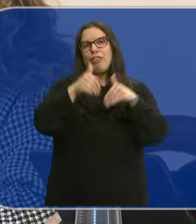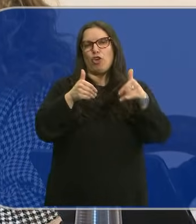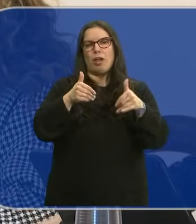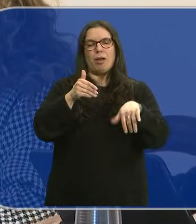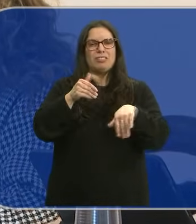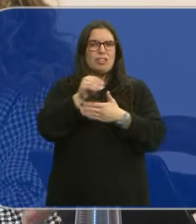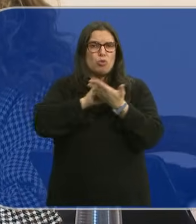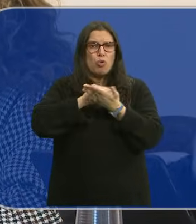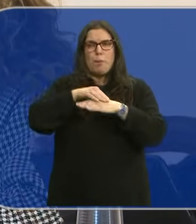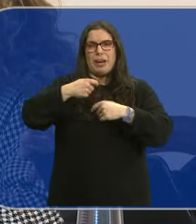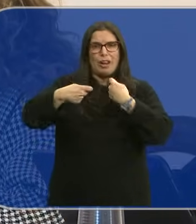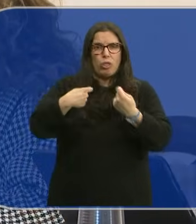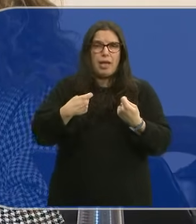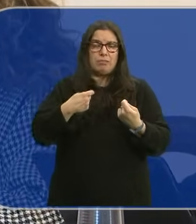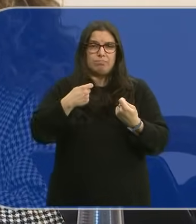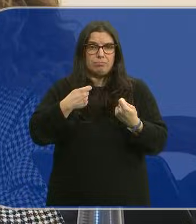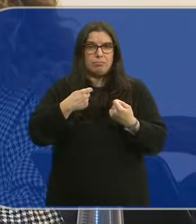la hora de negociar.